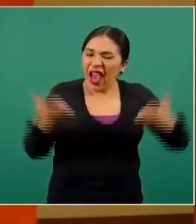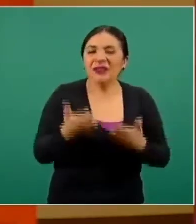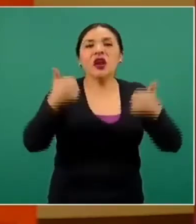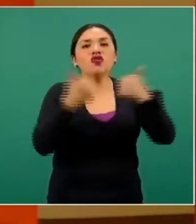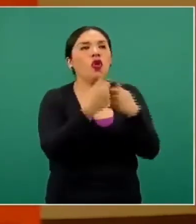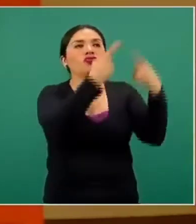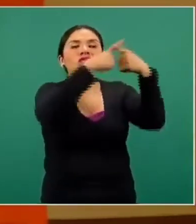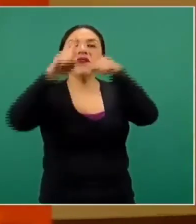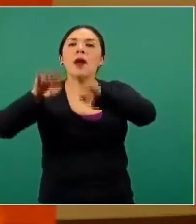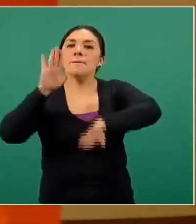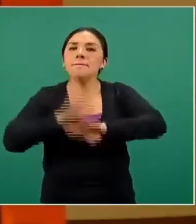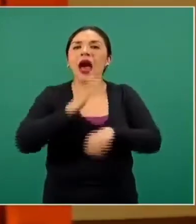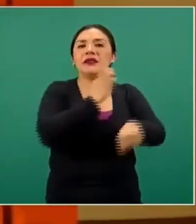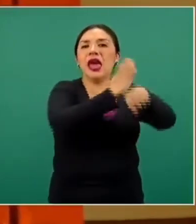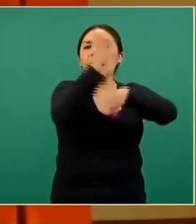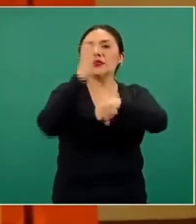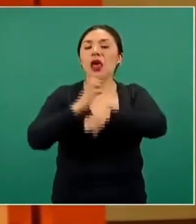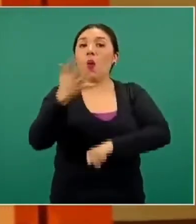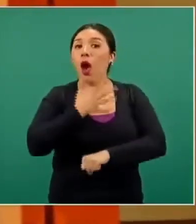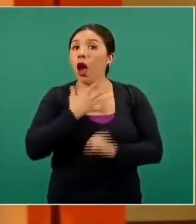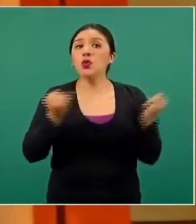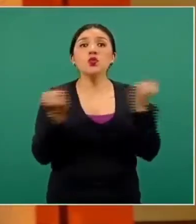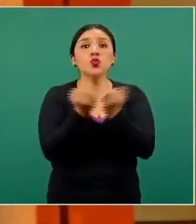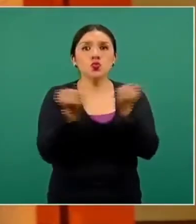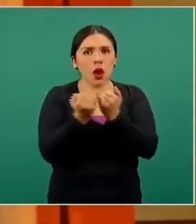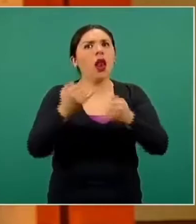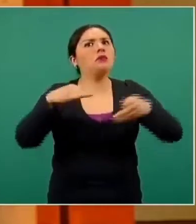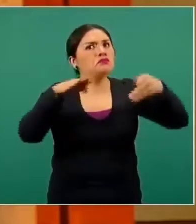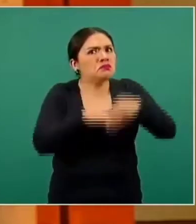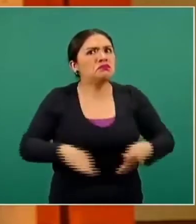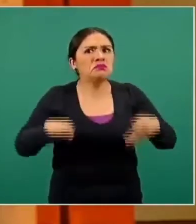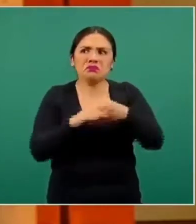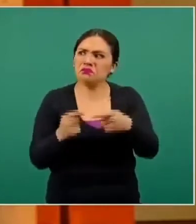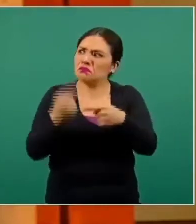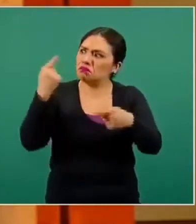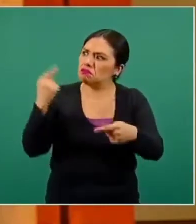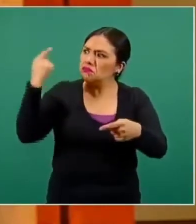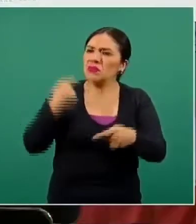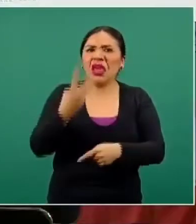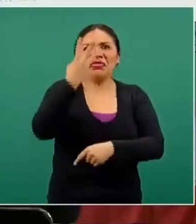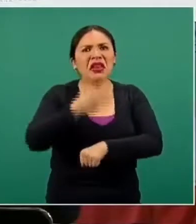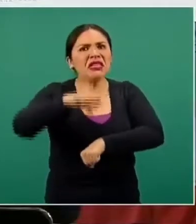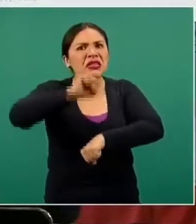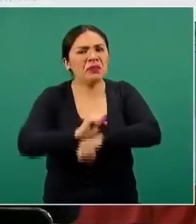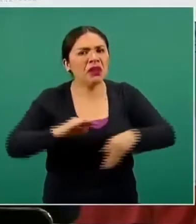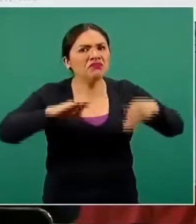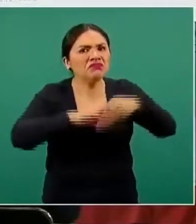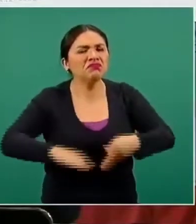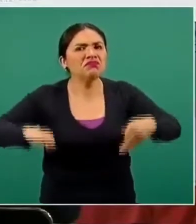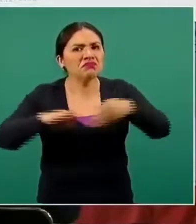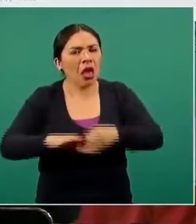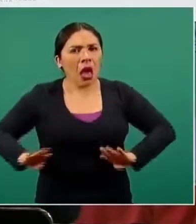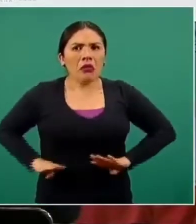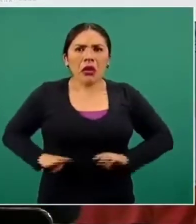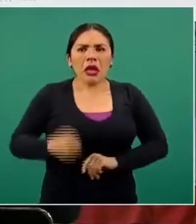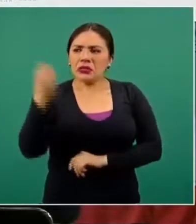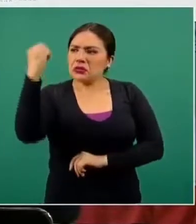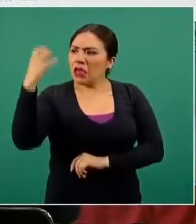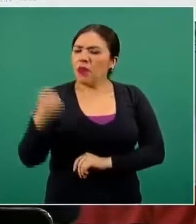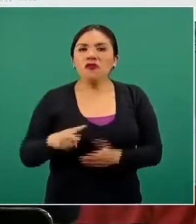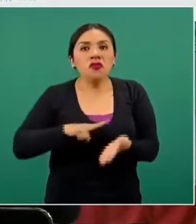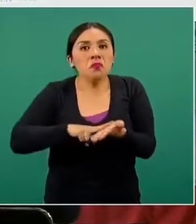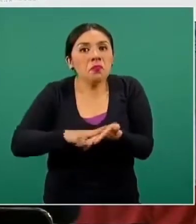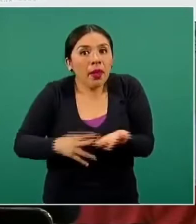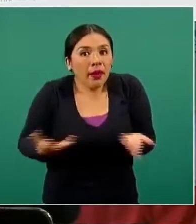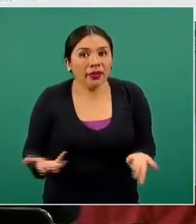otras entidades que se encuentran también en forma persistente, al menos durante 3 semanas, en una condición de semáforo